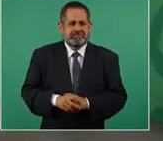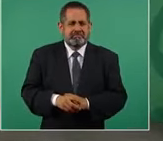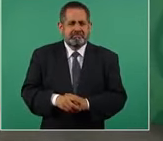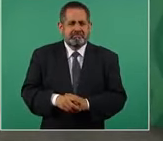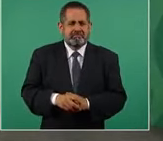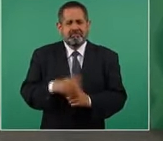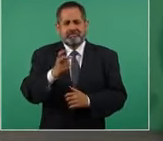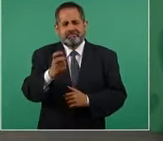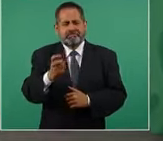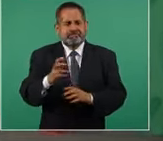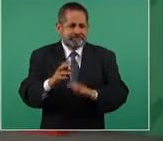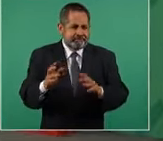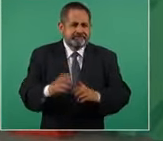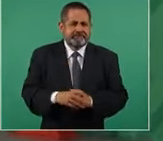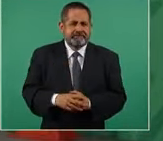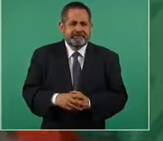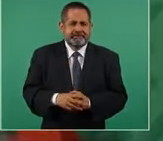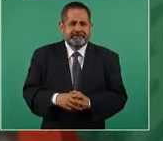Por eso